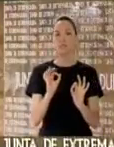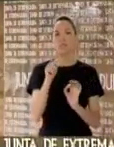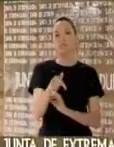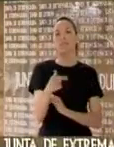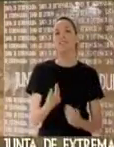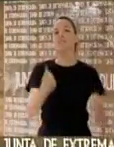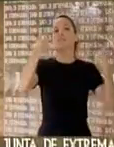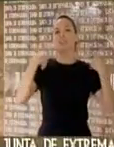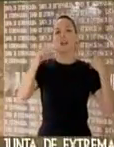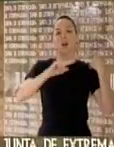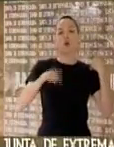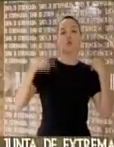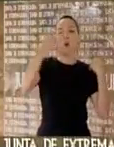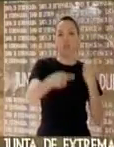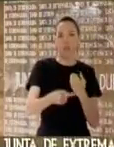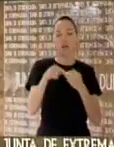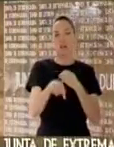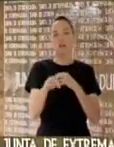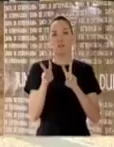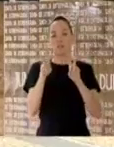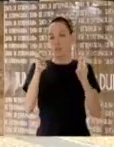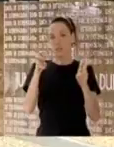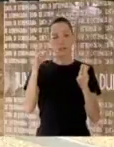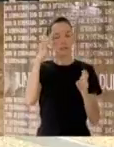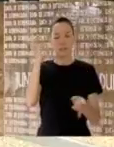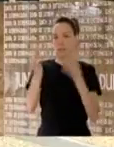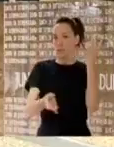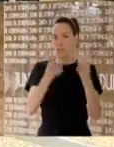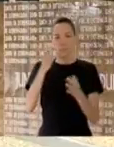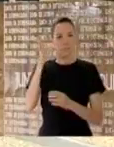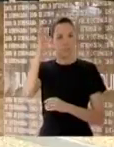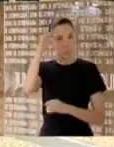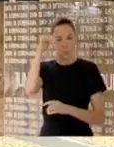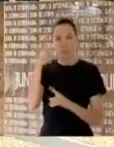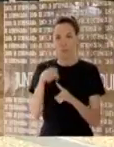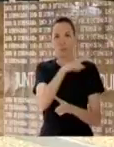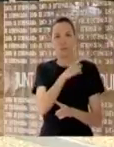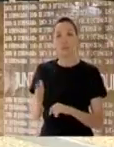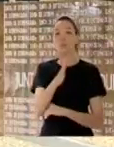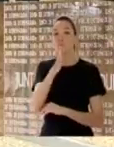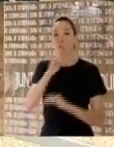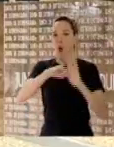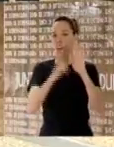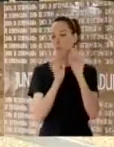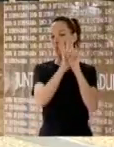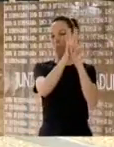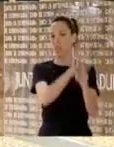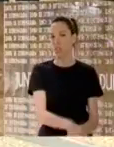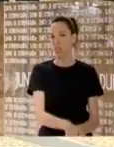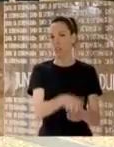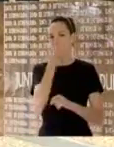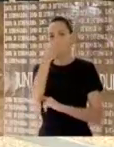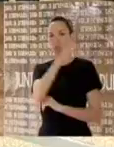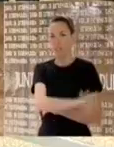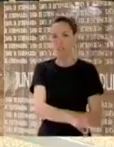consecuencias del disparate que está ocurriendo hoy, con el desprecio por la legalidad, con el más absoluto desprecio